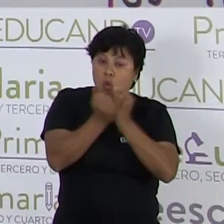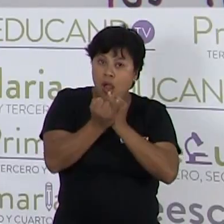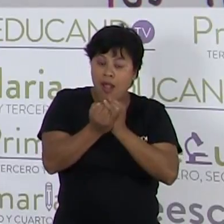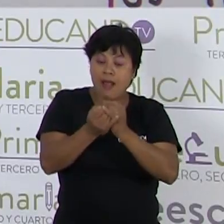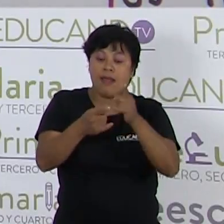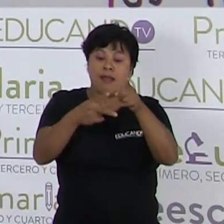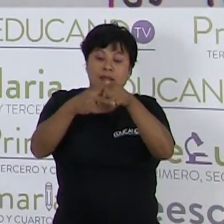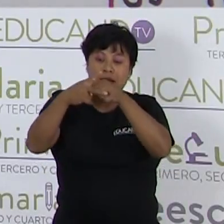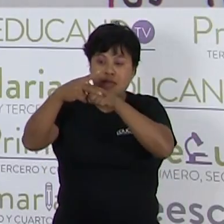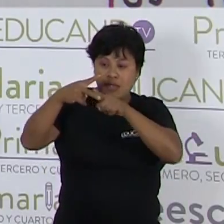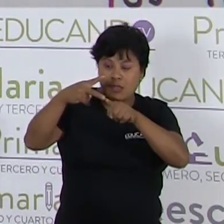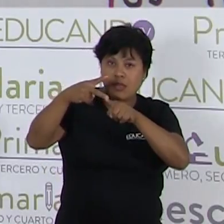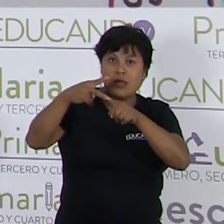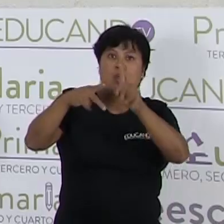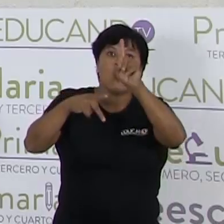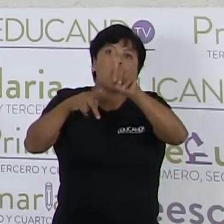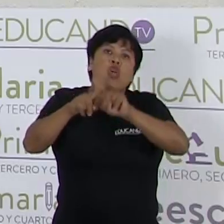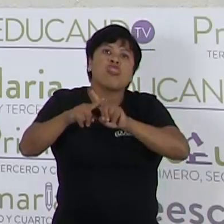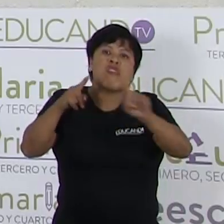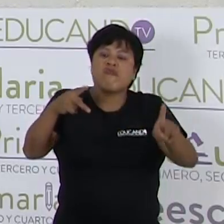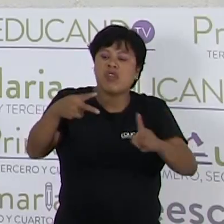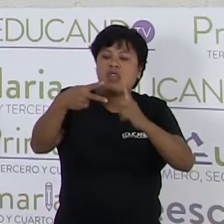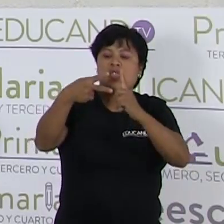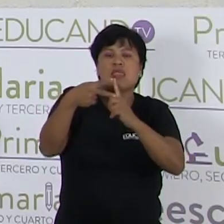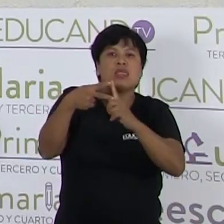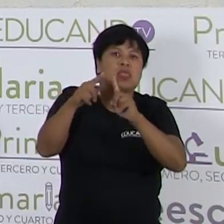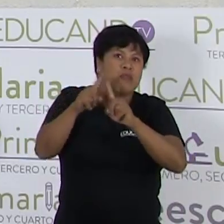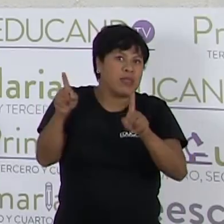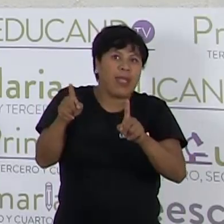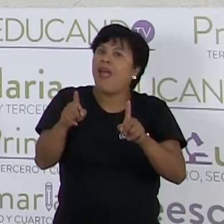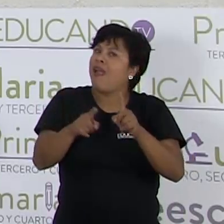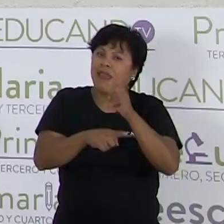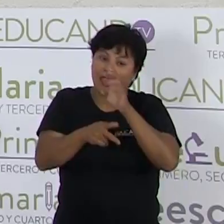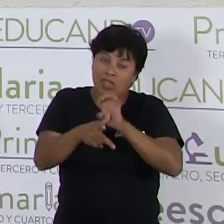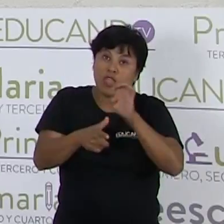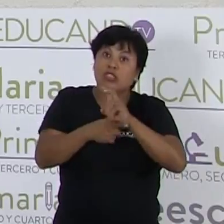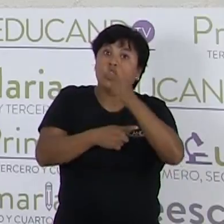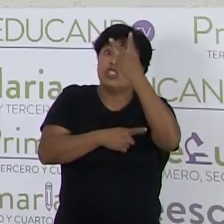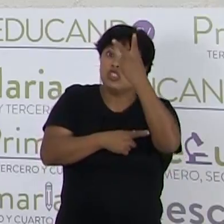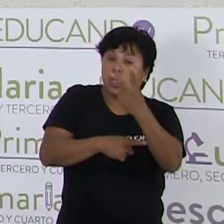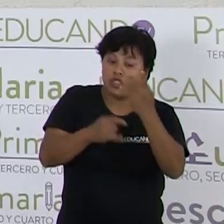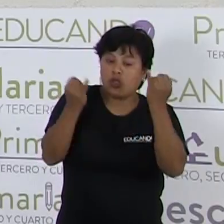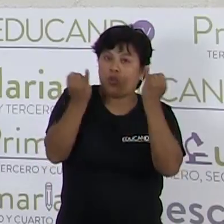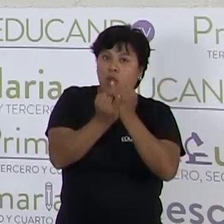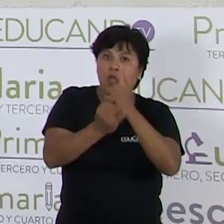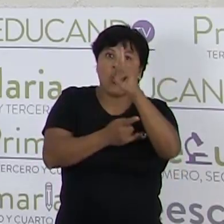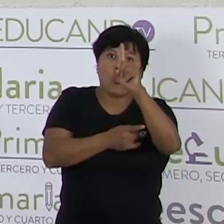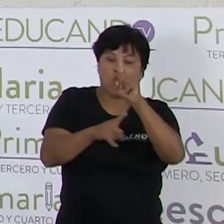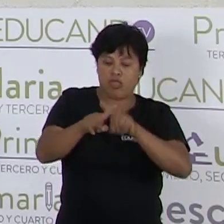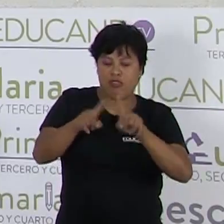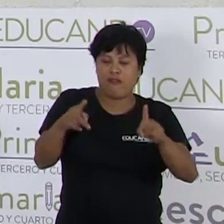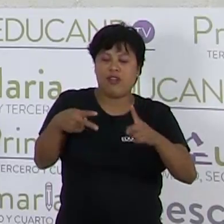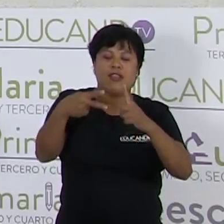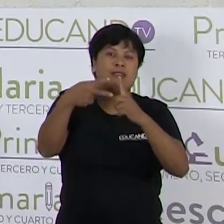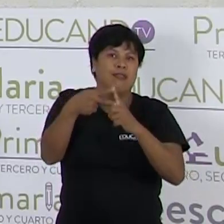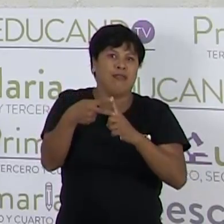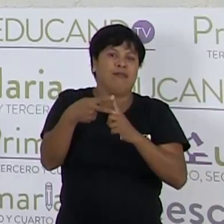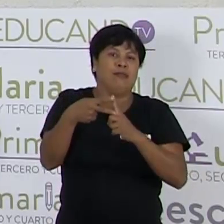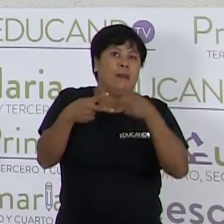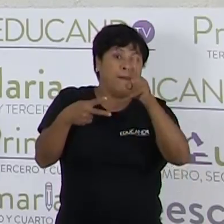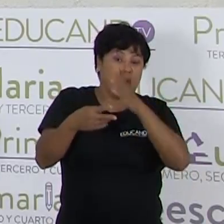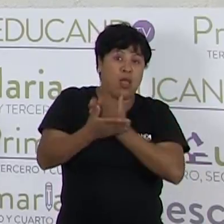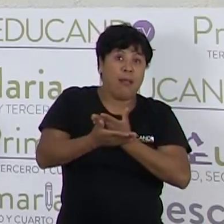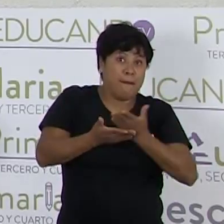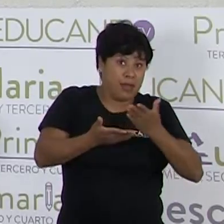de distinta medida. Entonces no tiene sus tres lados iguales. Tiene dos iguales y uno desigual. Pero aparte